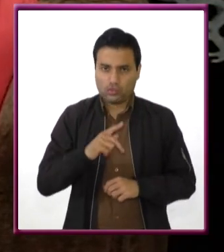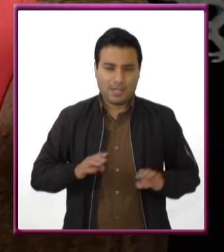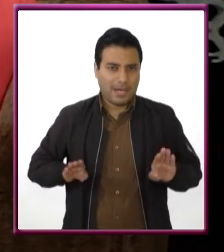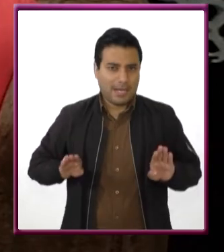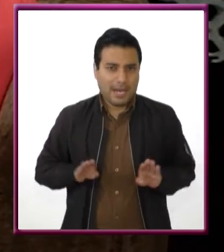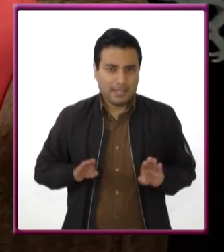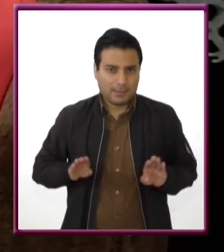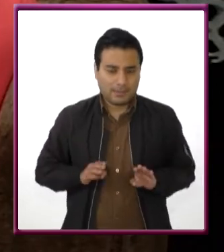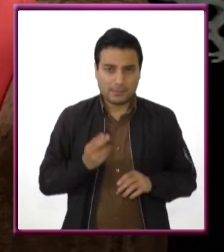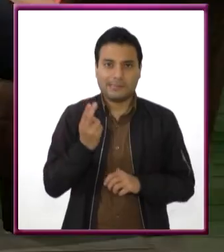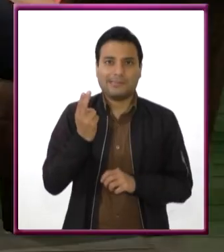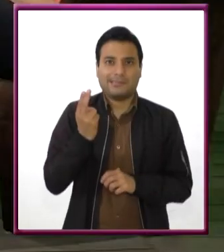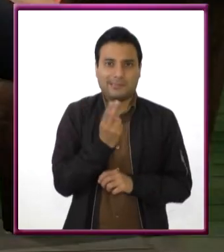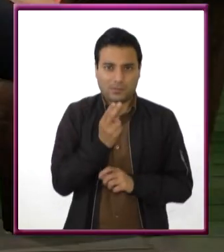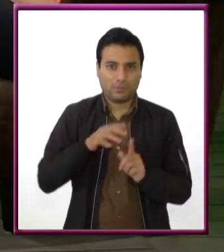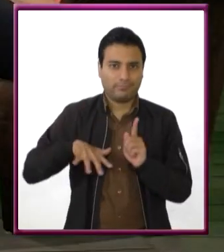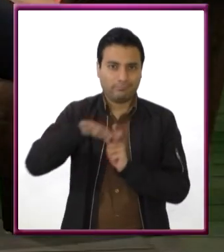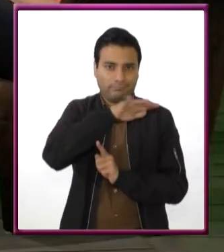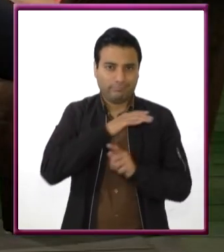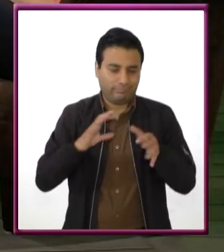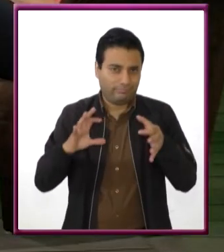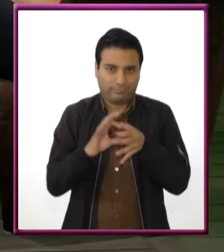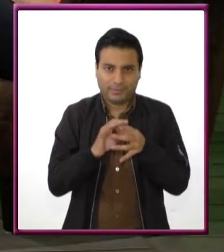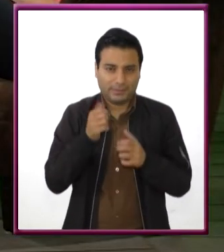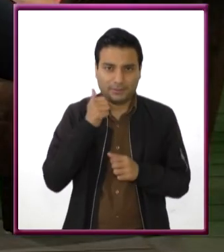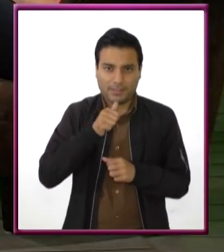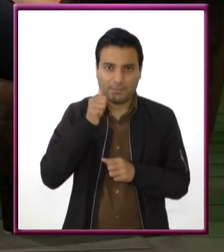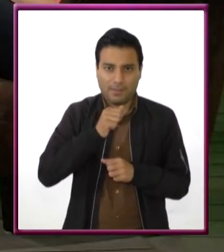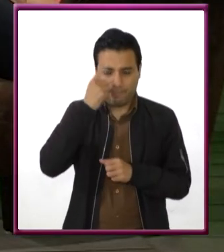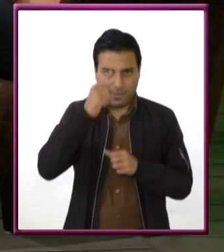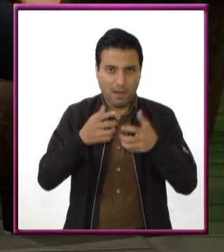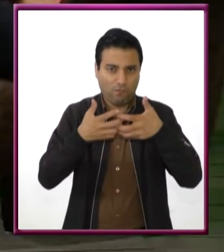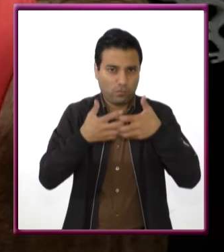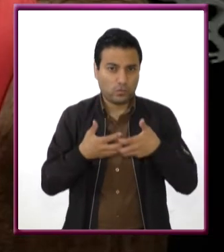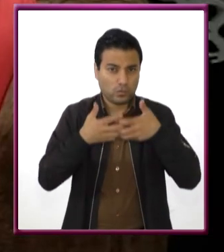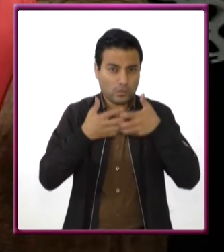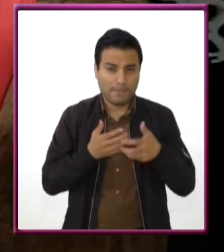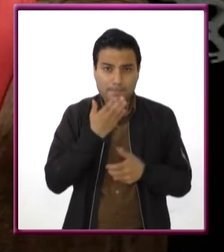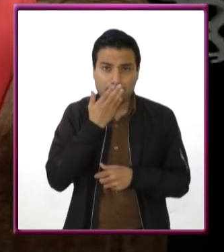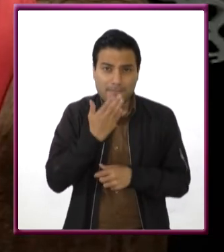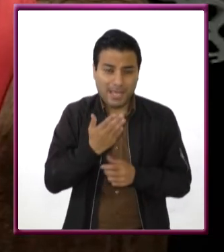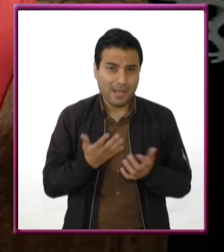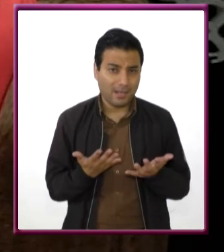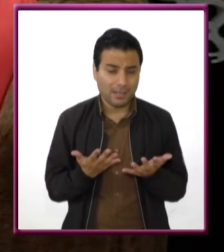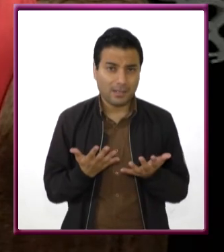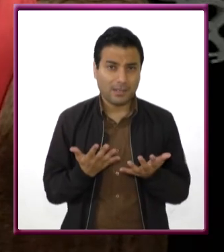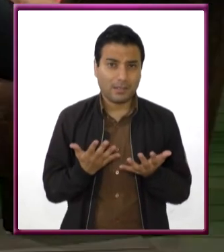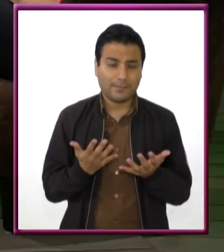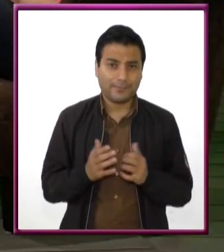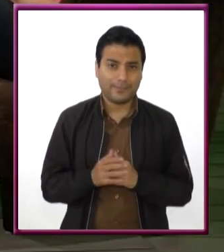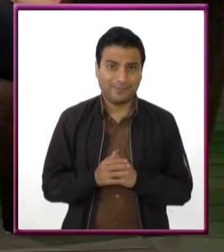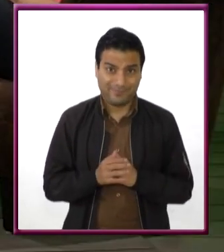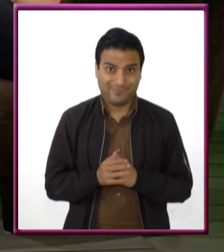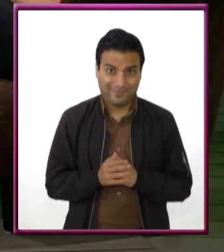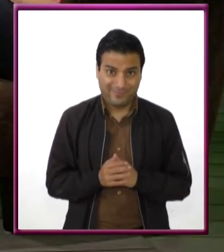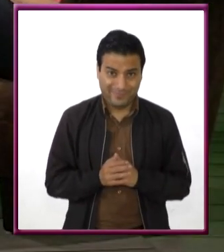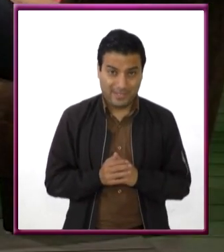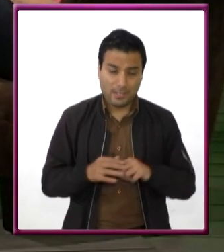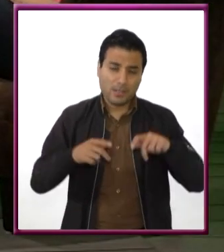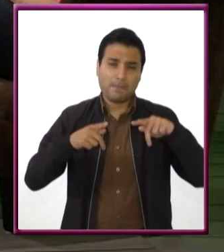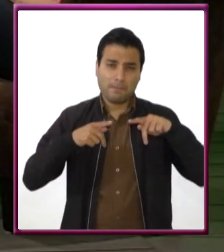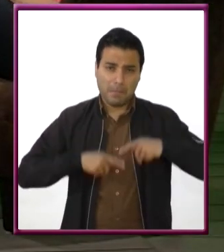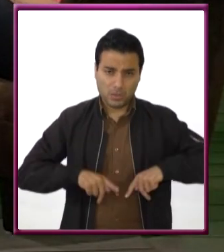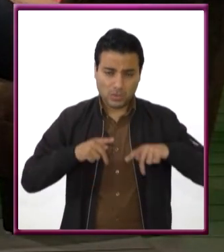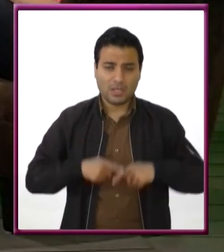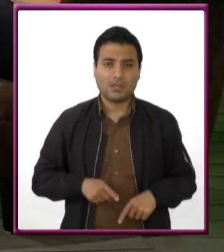son necesarios para que los ecosistemas puedan funcionar adecuadamente. Y entonces la actividad